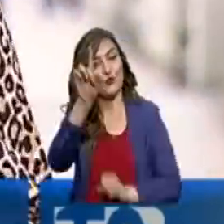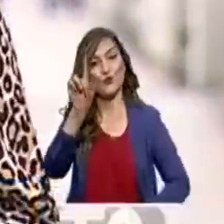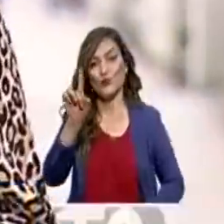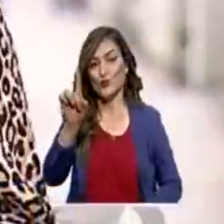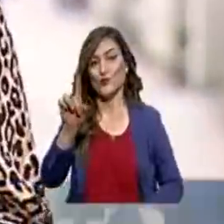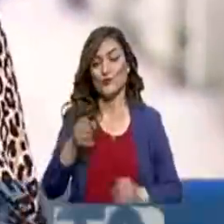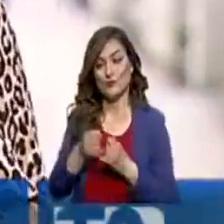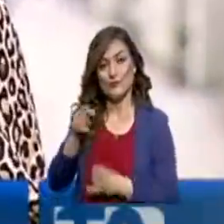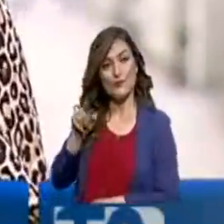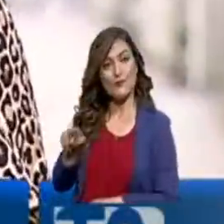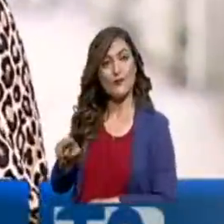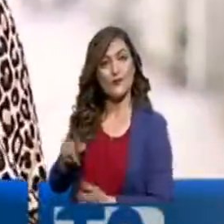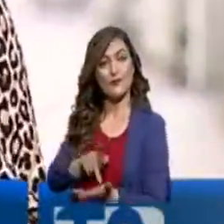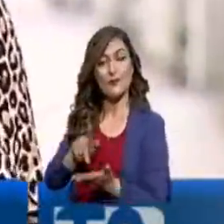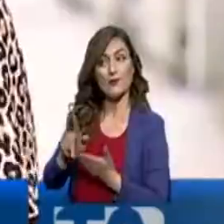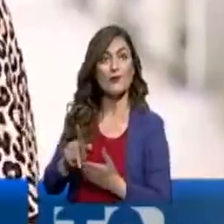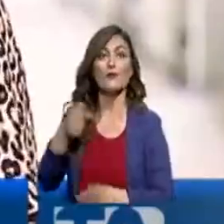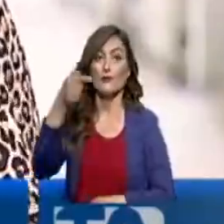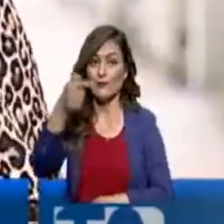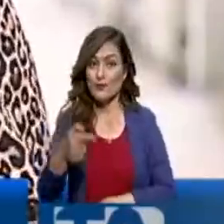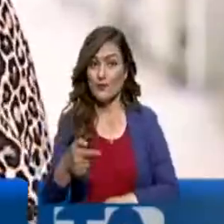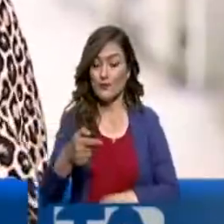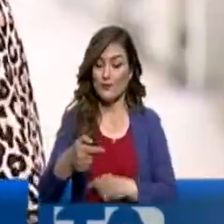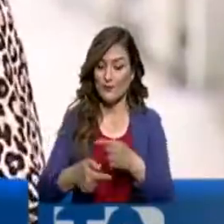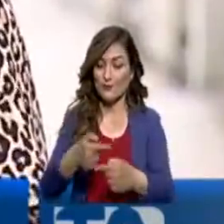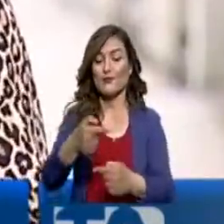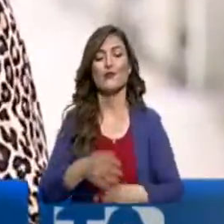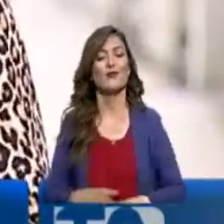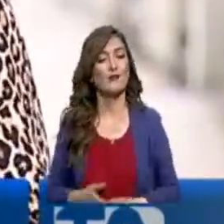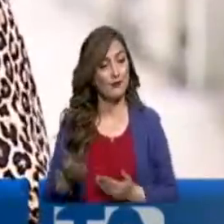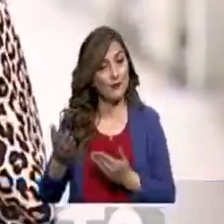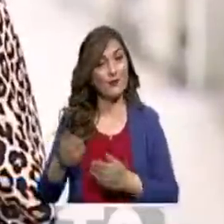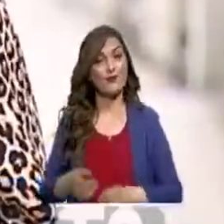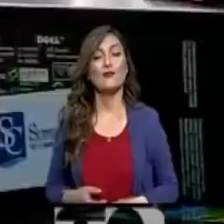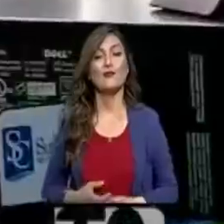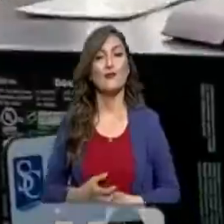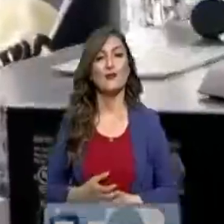cierto, en este último, toca el pago ya en los próximos días. Veamos la siguiente nota.